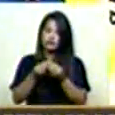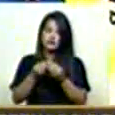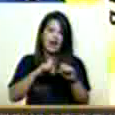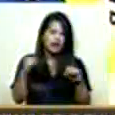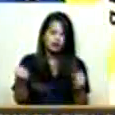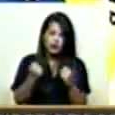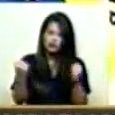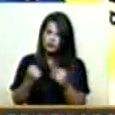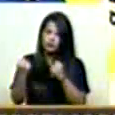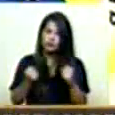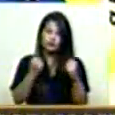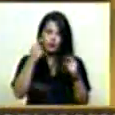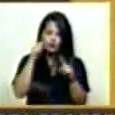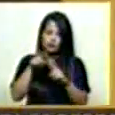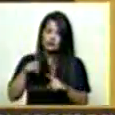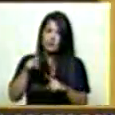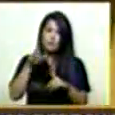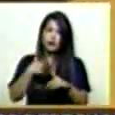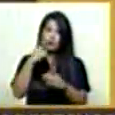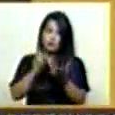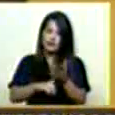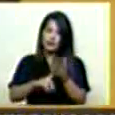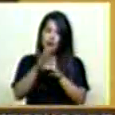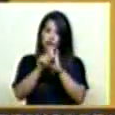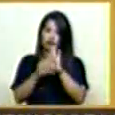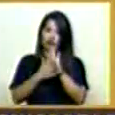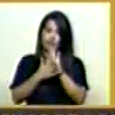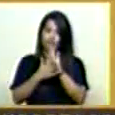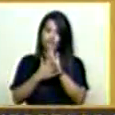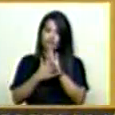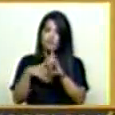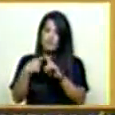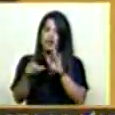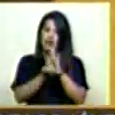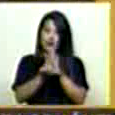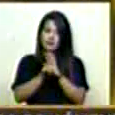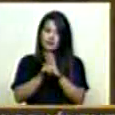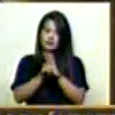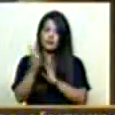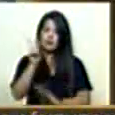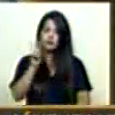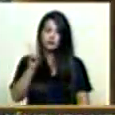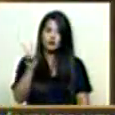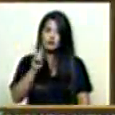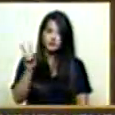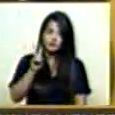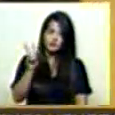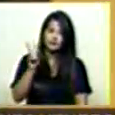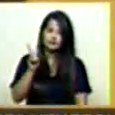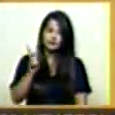que sean necesarias para hacer cumplir la constitución y las leyes de la república